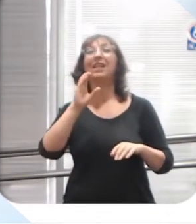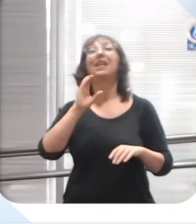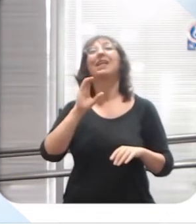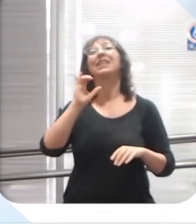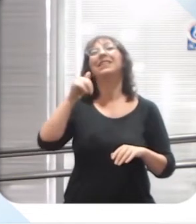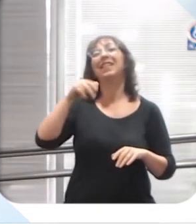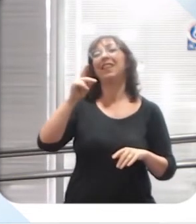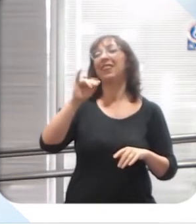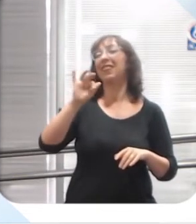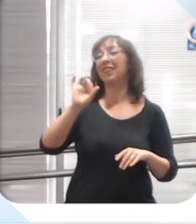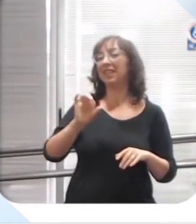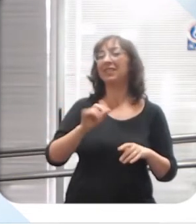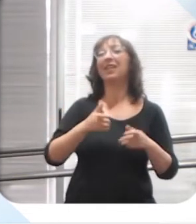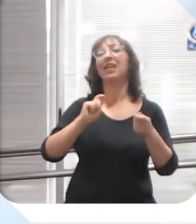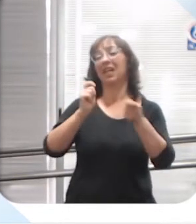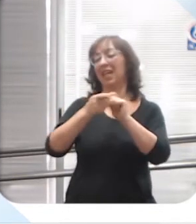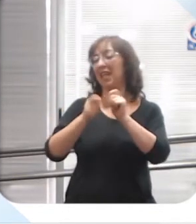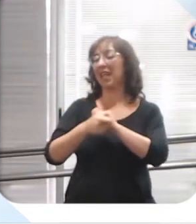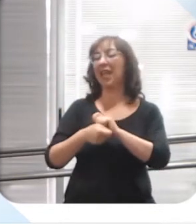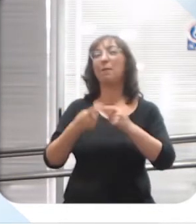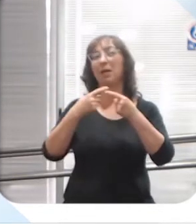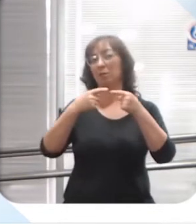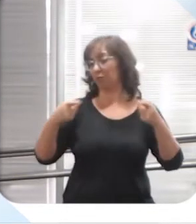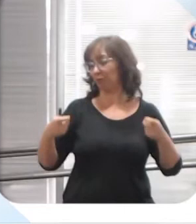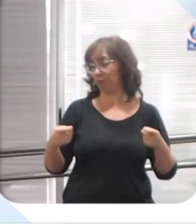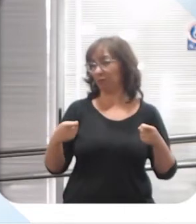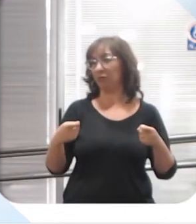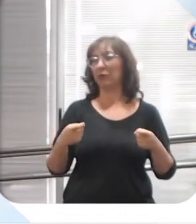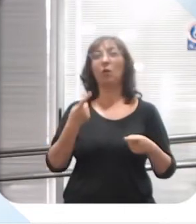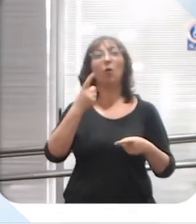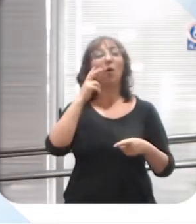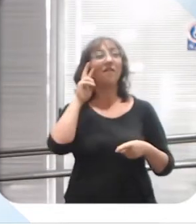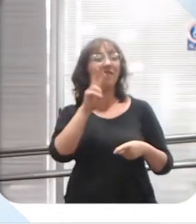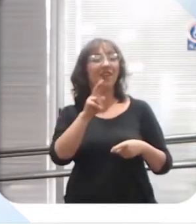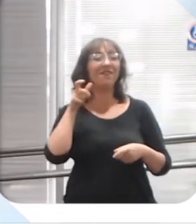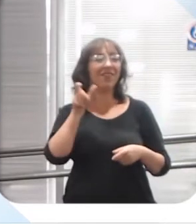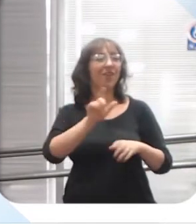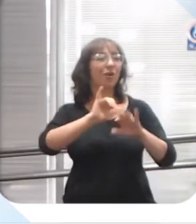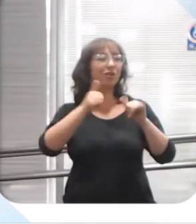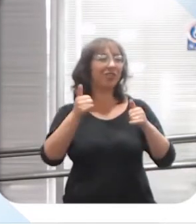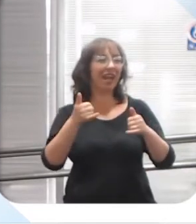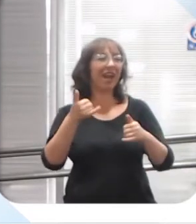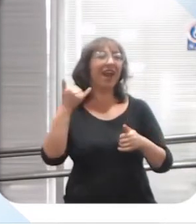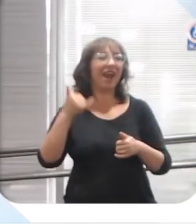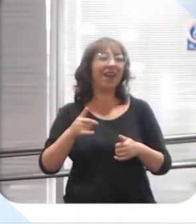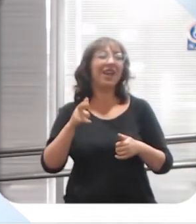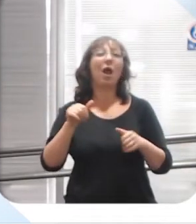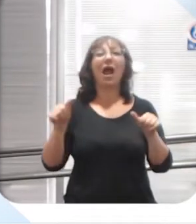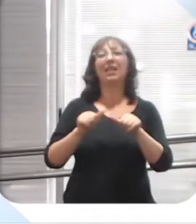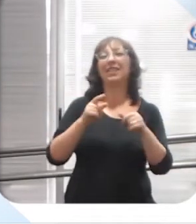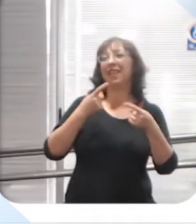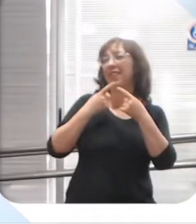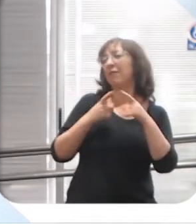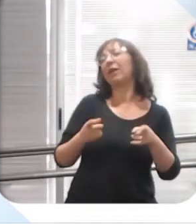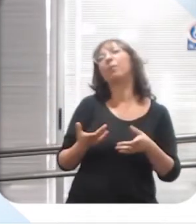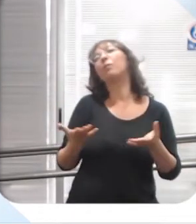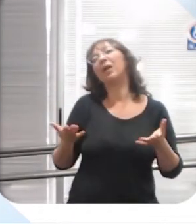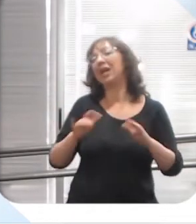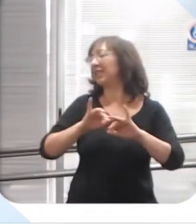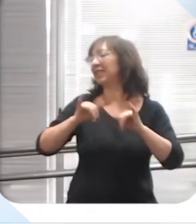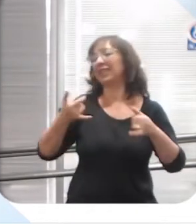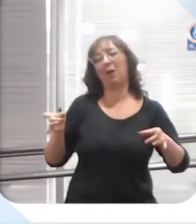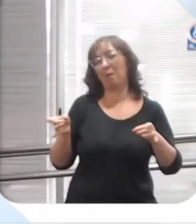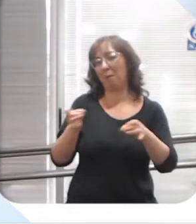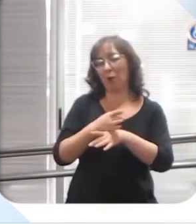hemos logrado cambiar un montón de cosas también, que uno viendo los videos que ya teníamos quizás lo hubiesen hecho diferente, pero bueno, los tenemos